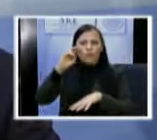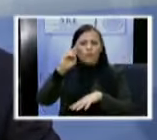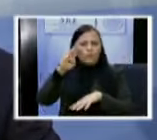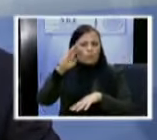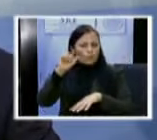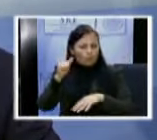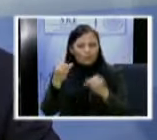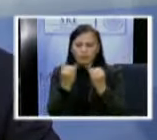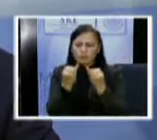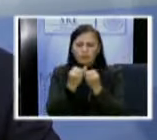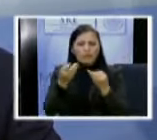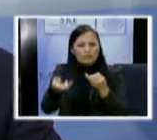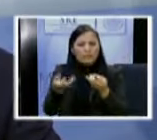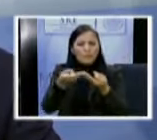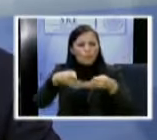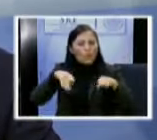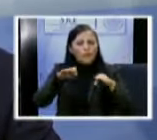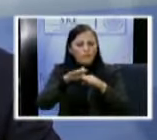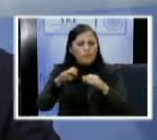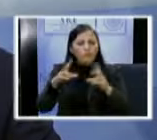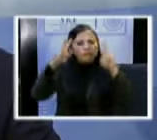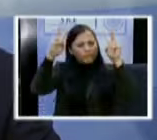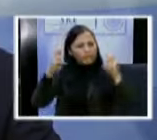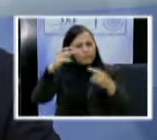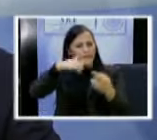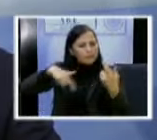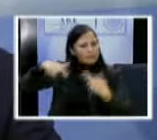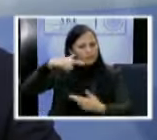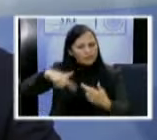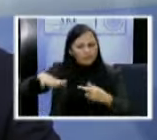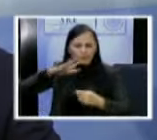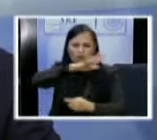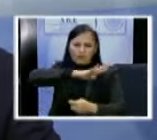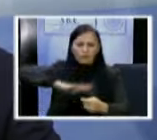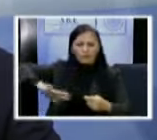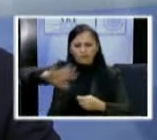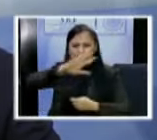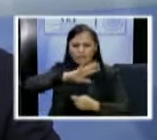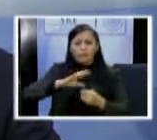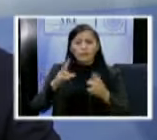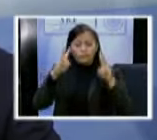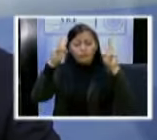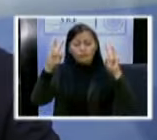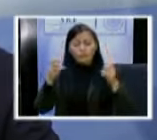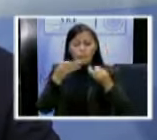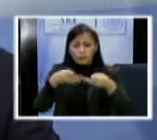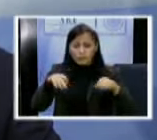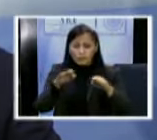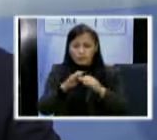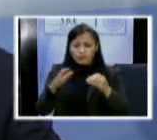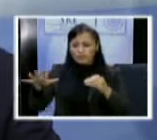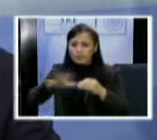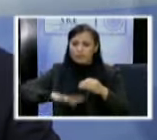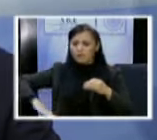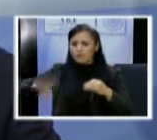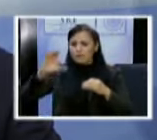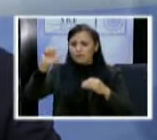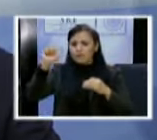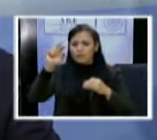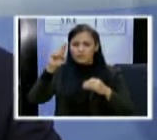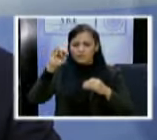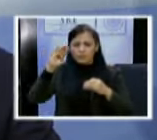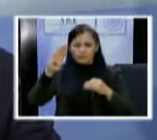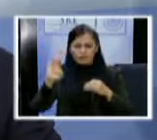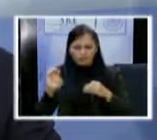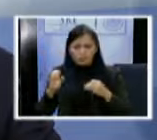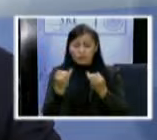muy importante como tema regional, como aquí se dijo, juega un papel muy importante el Caribe. Hay que prevenir que no